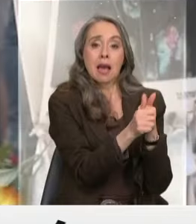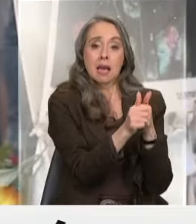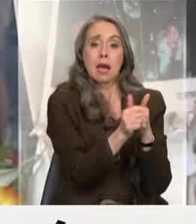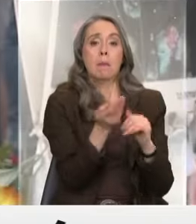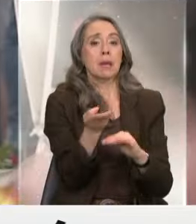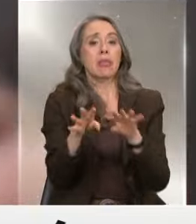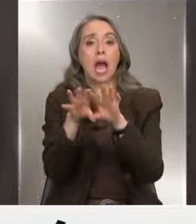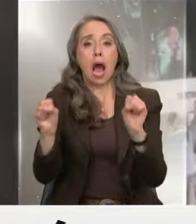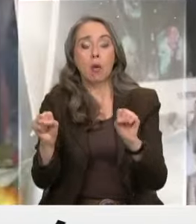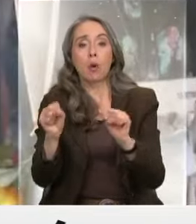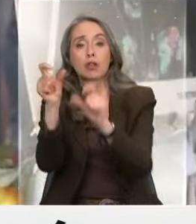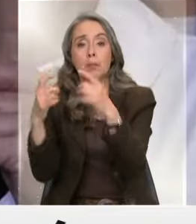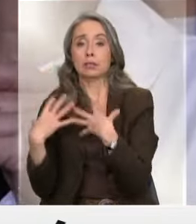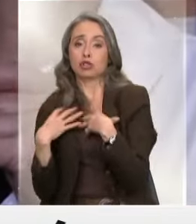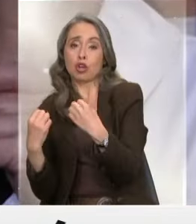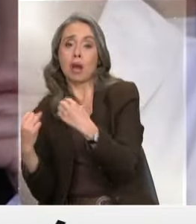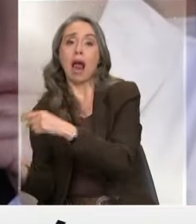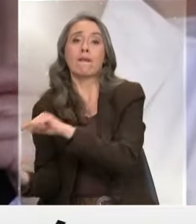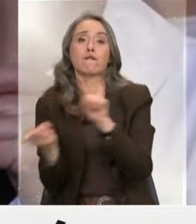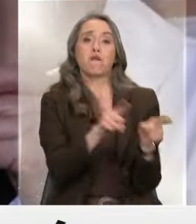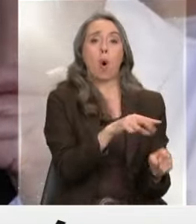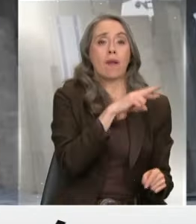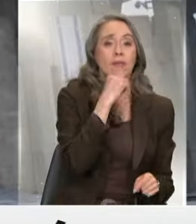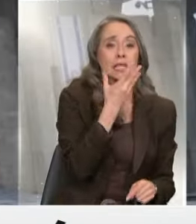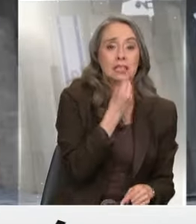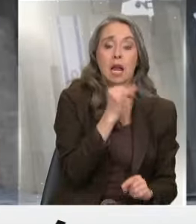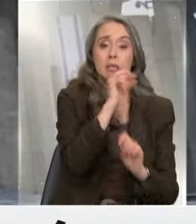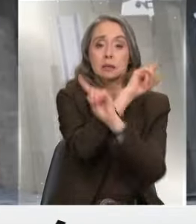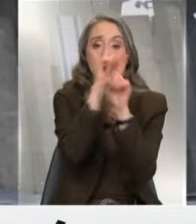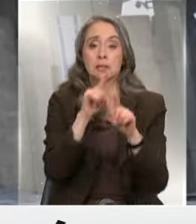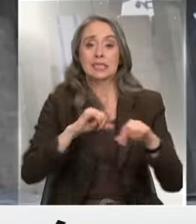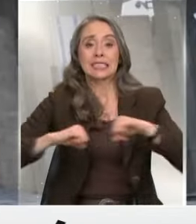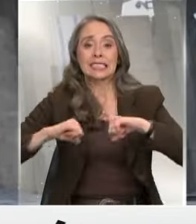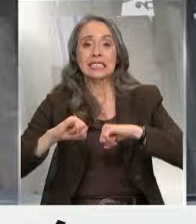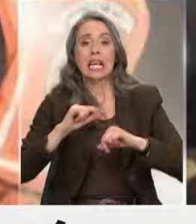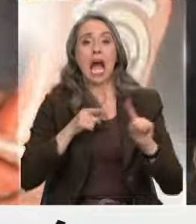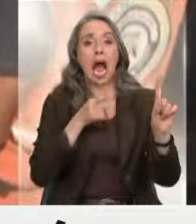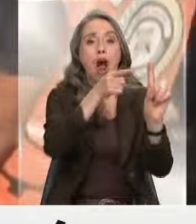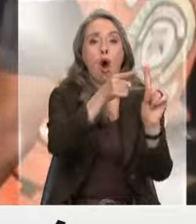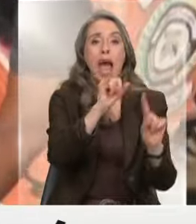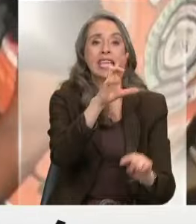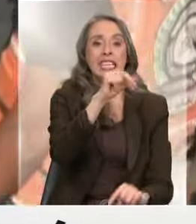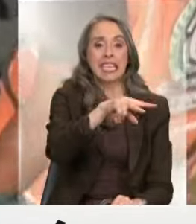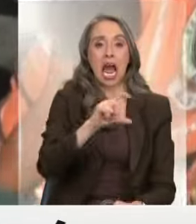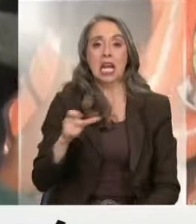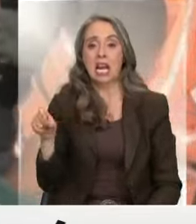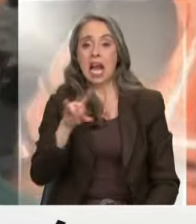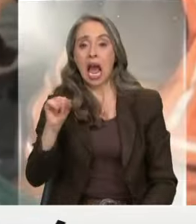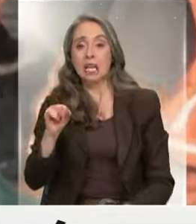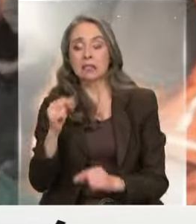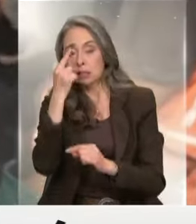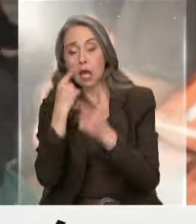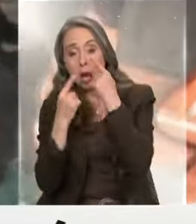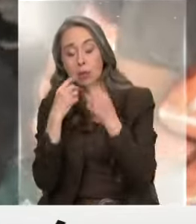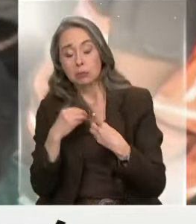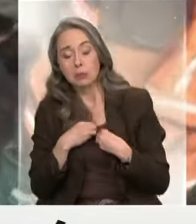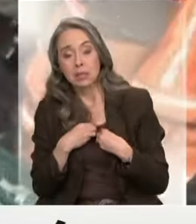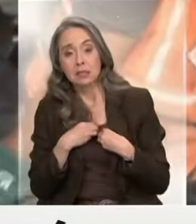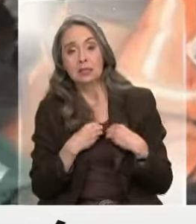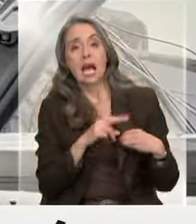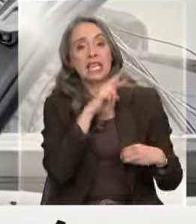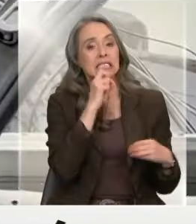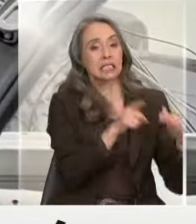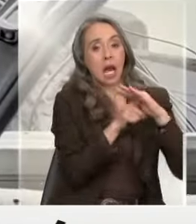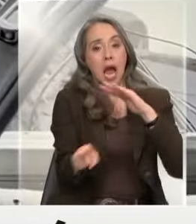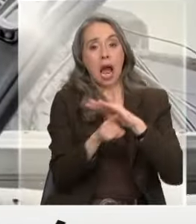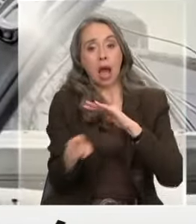acuerdo que permita el retorno de los rehenes en medio de la incertidumbre por la tensión con Irán, mientras que en Gaza hubo pesar por los últimos ataques de